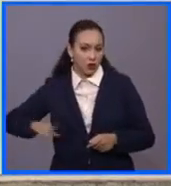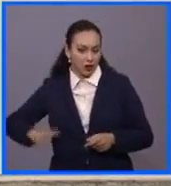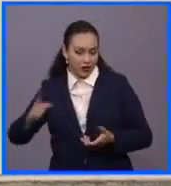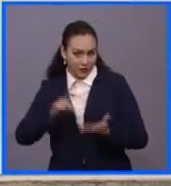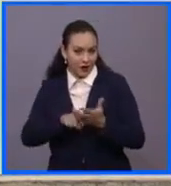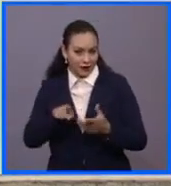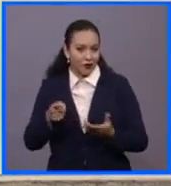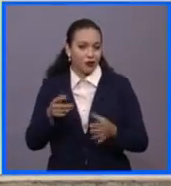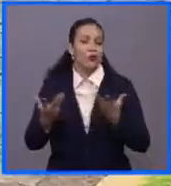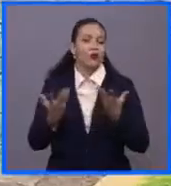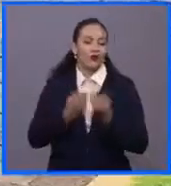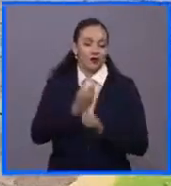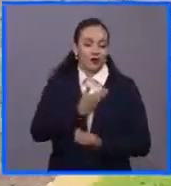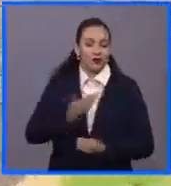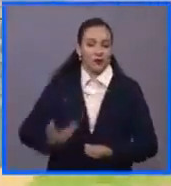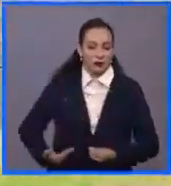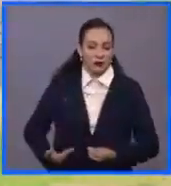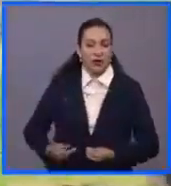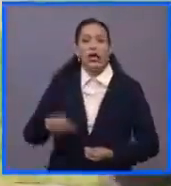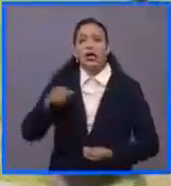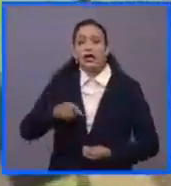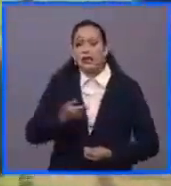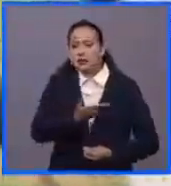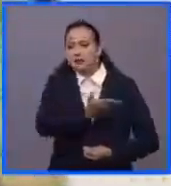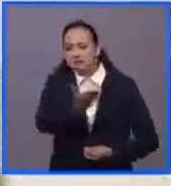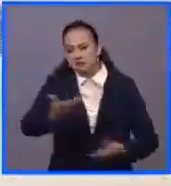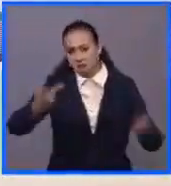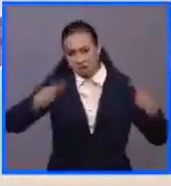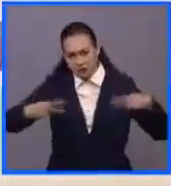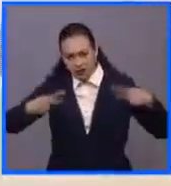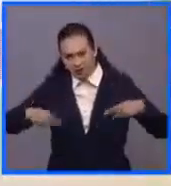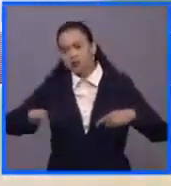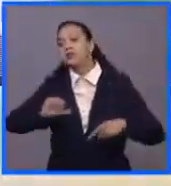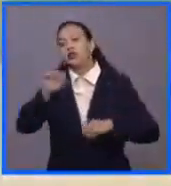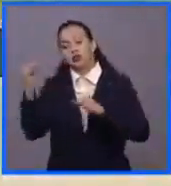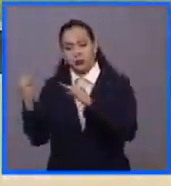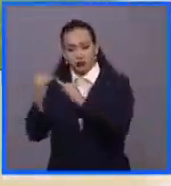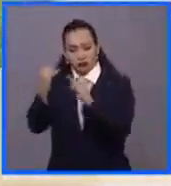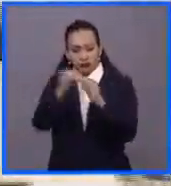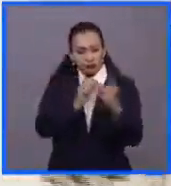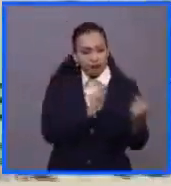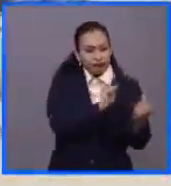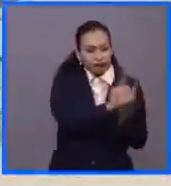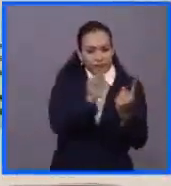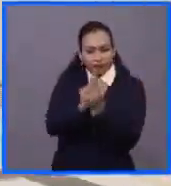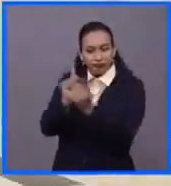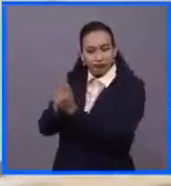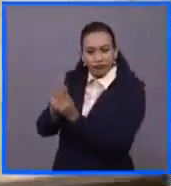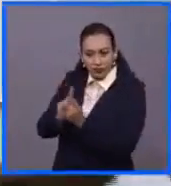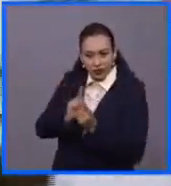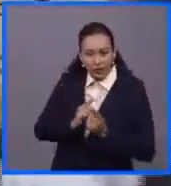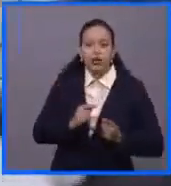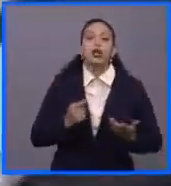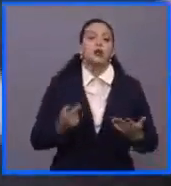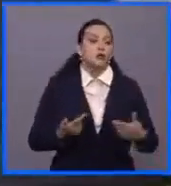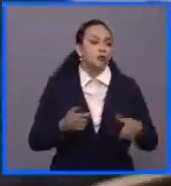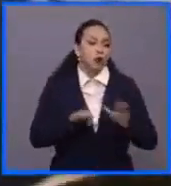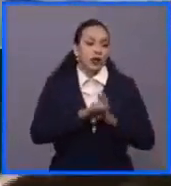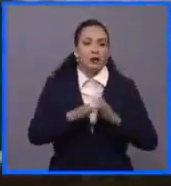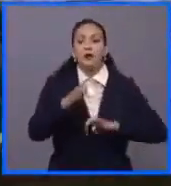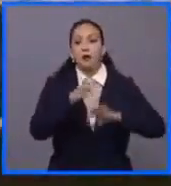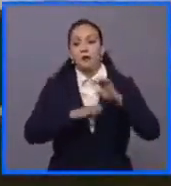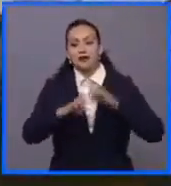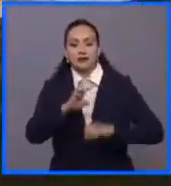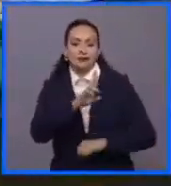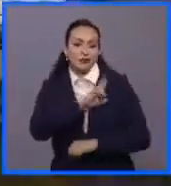Presidencia. La comisión podrá invitar a participar a representantes de otras dependencias o entidades públicas, privadas, organismos